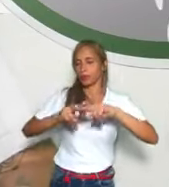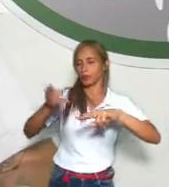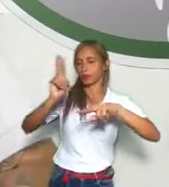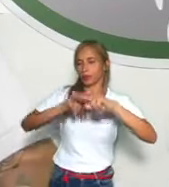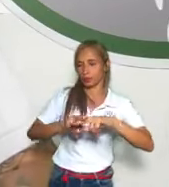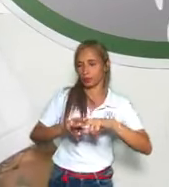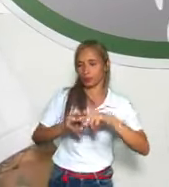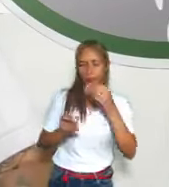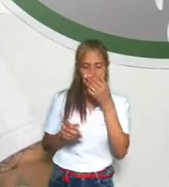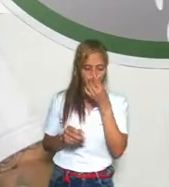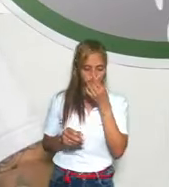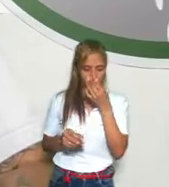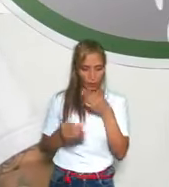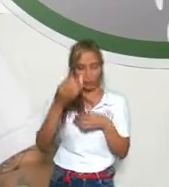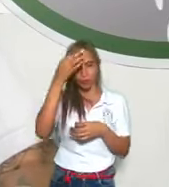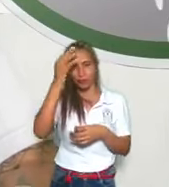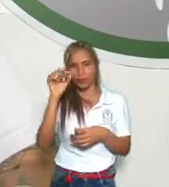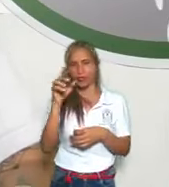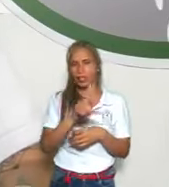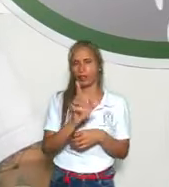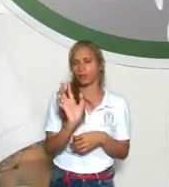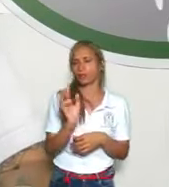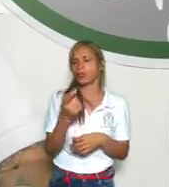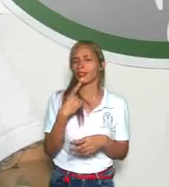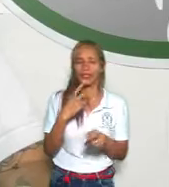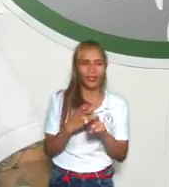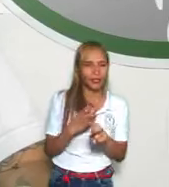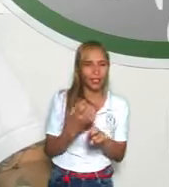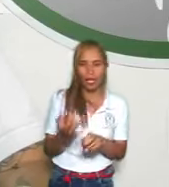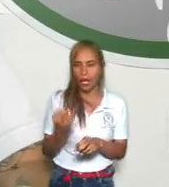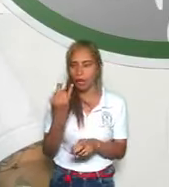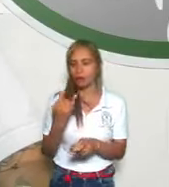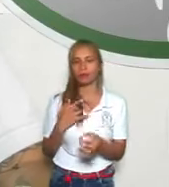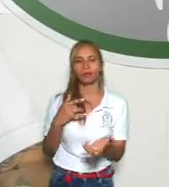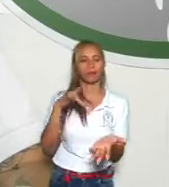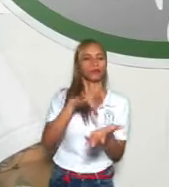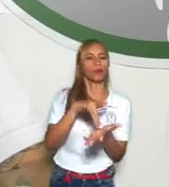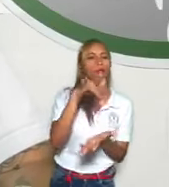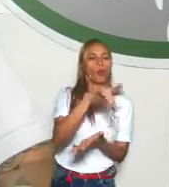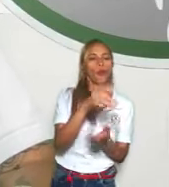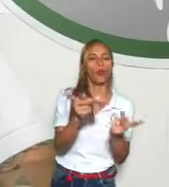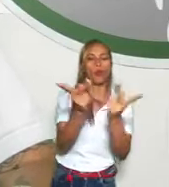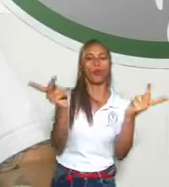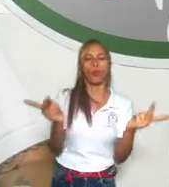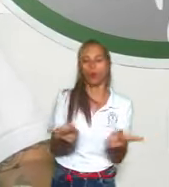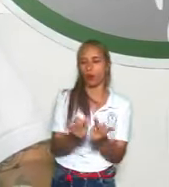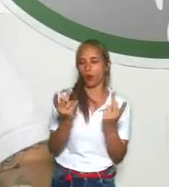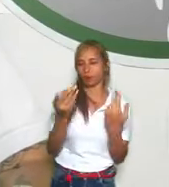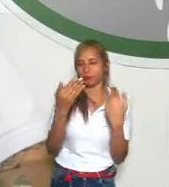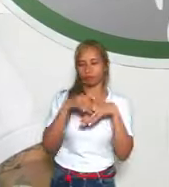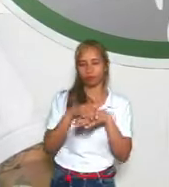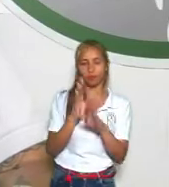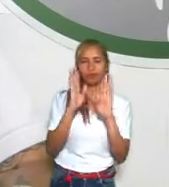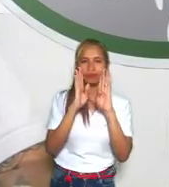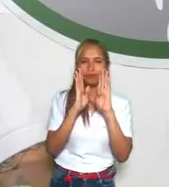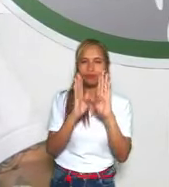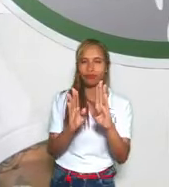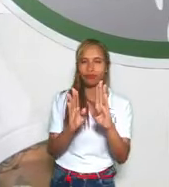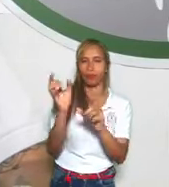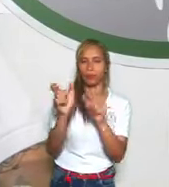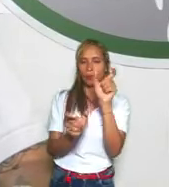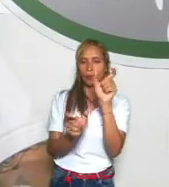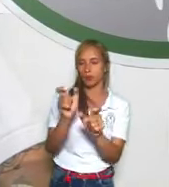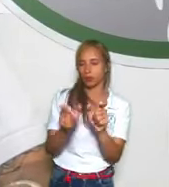de pronto tiene alguna dificultad, acercarse al PIA, Punto Integrado de Atención al Usuario, y hablar con Atención al Usuario. En este caso, si de pronto